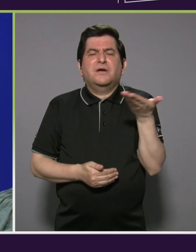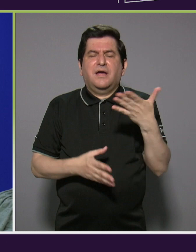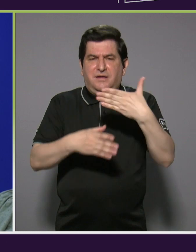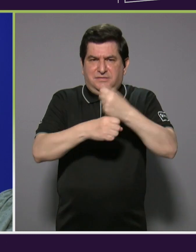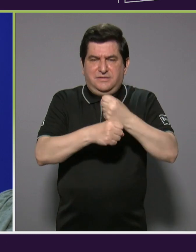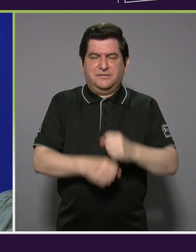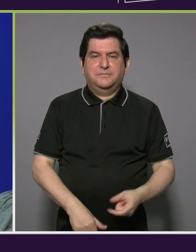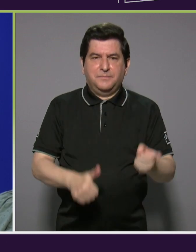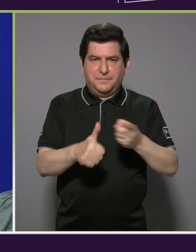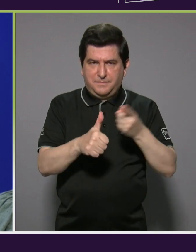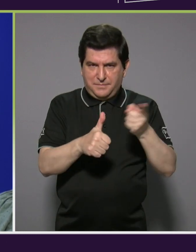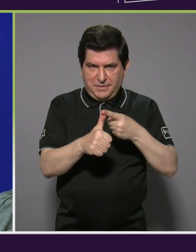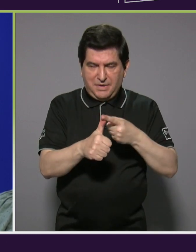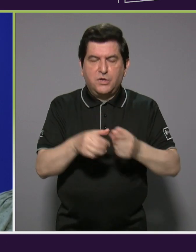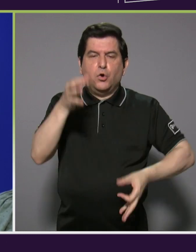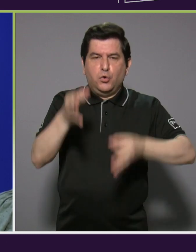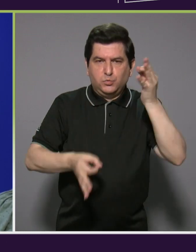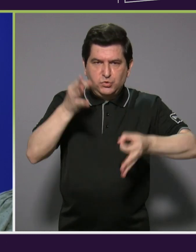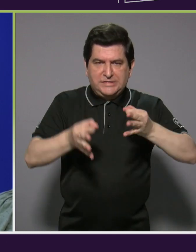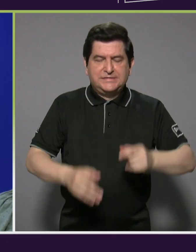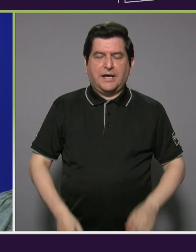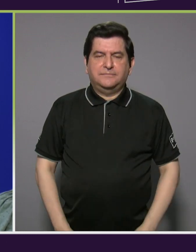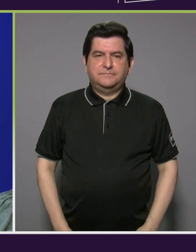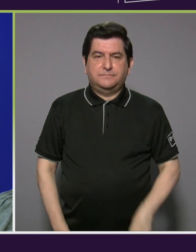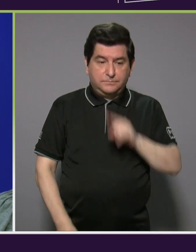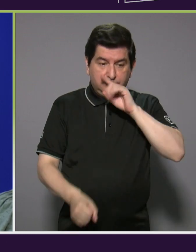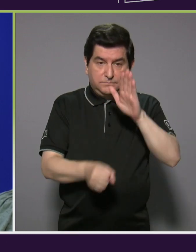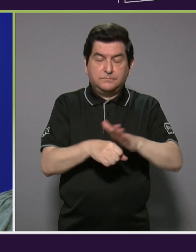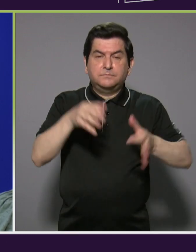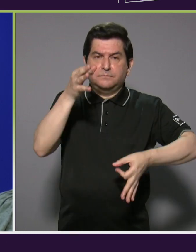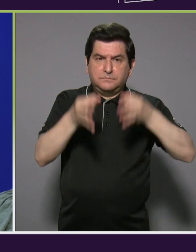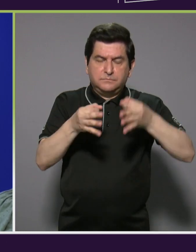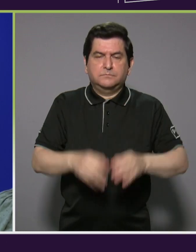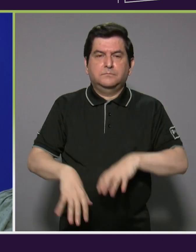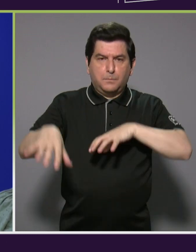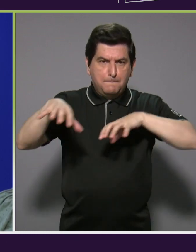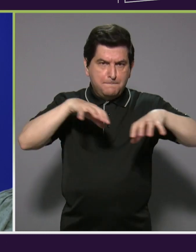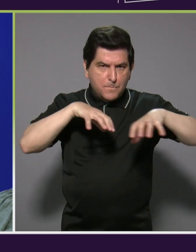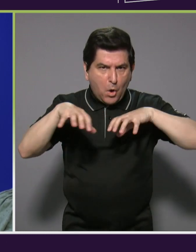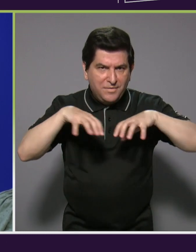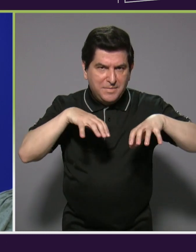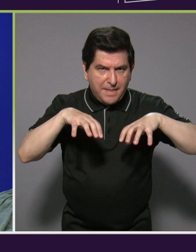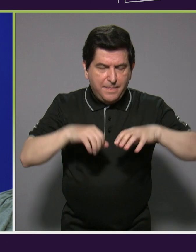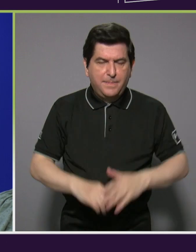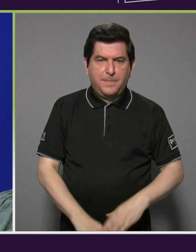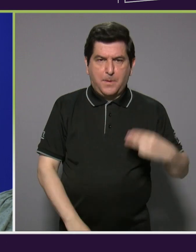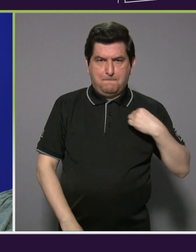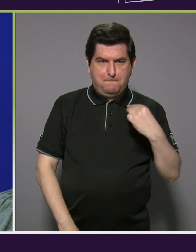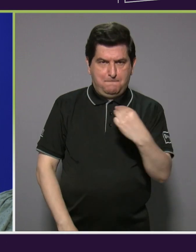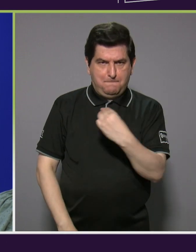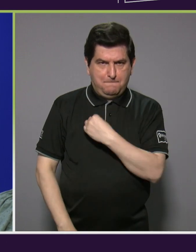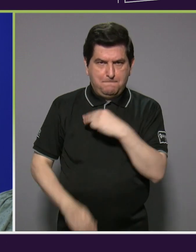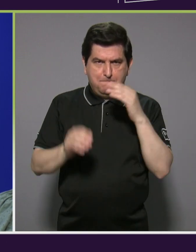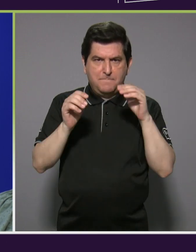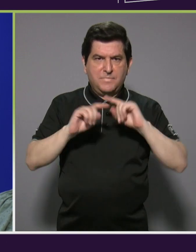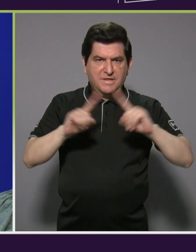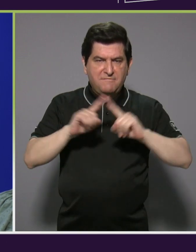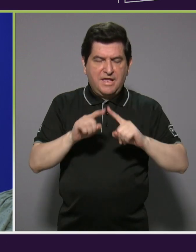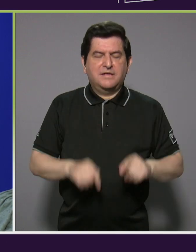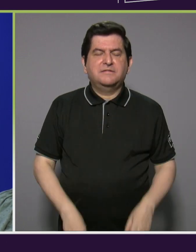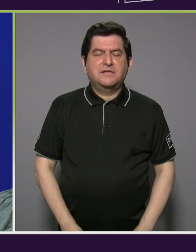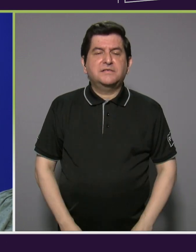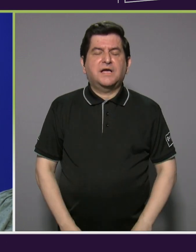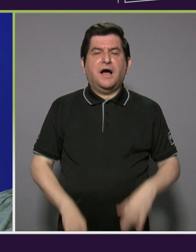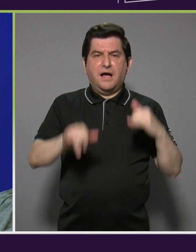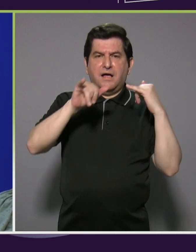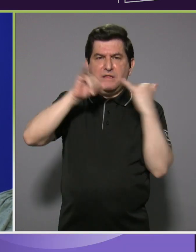que el primer paso es justicia. Buscar la justicia y el movimiento, entonces, miembros del movimiento pusieron una denuncia ante